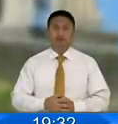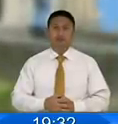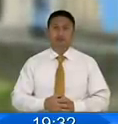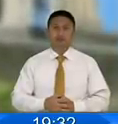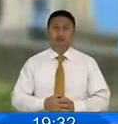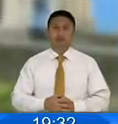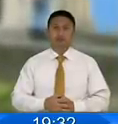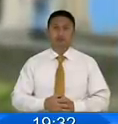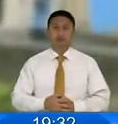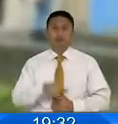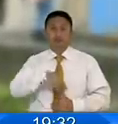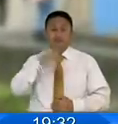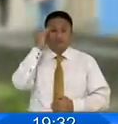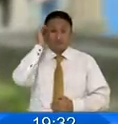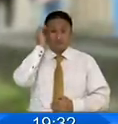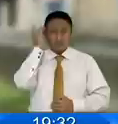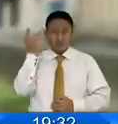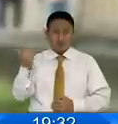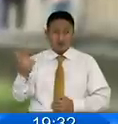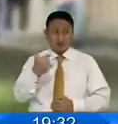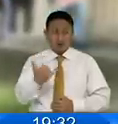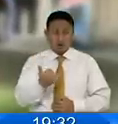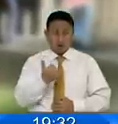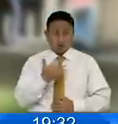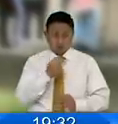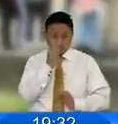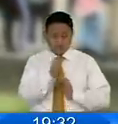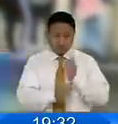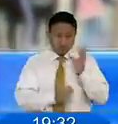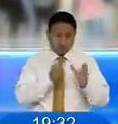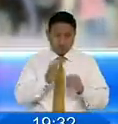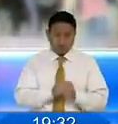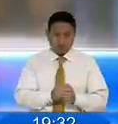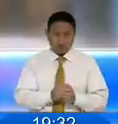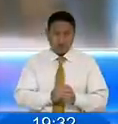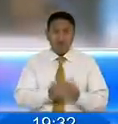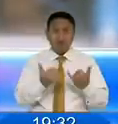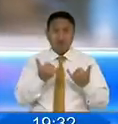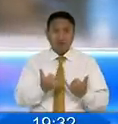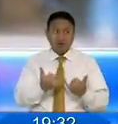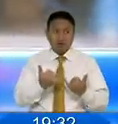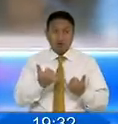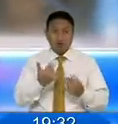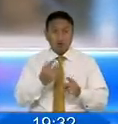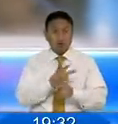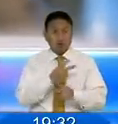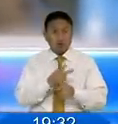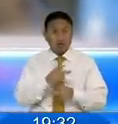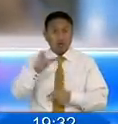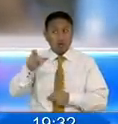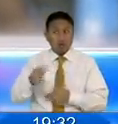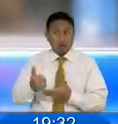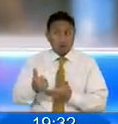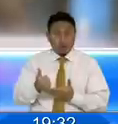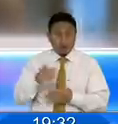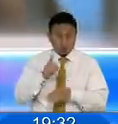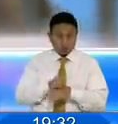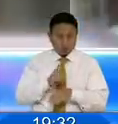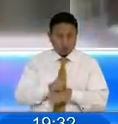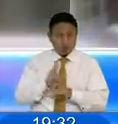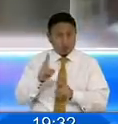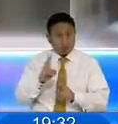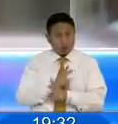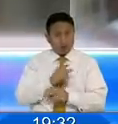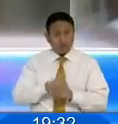A la desesperación de luchar con un enemigo oculto como es la COVID-19, ahora hay que tener cuidado con quien pueda ayudar a combatir al virus.